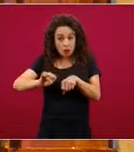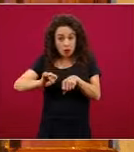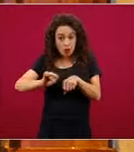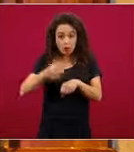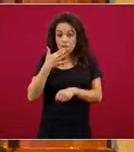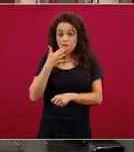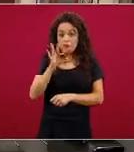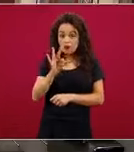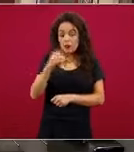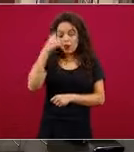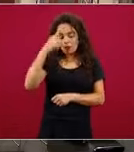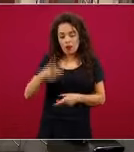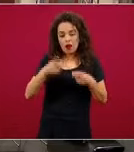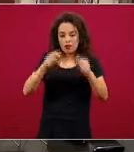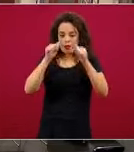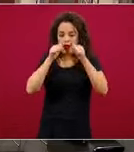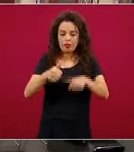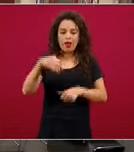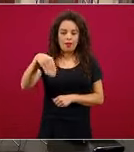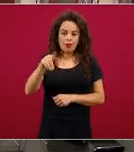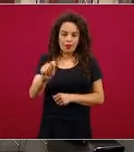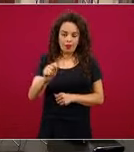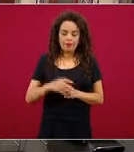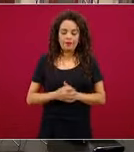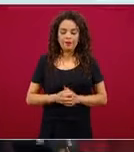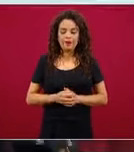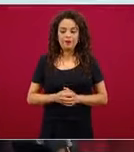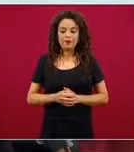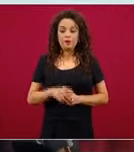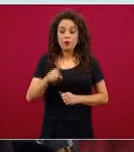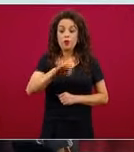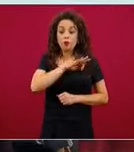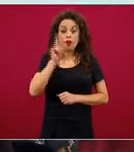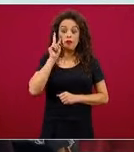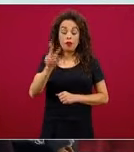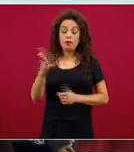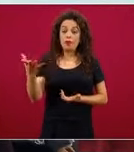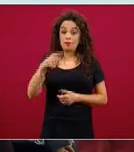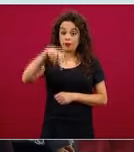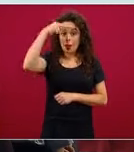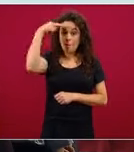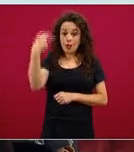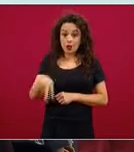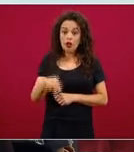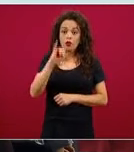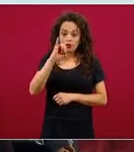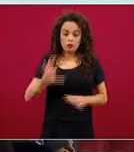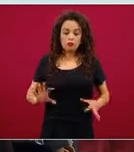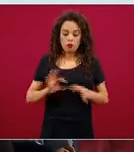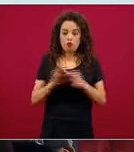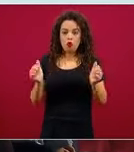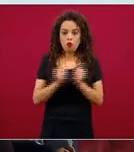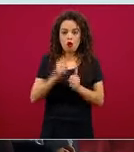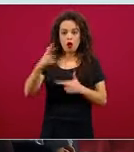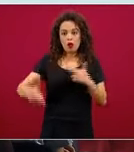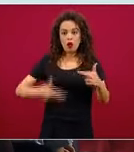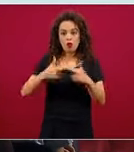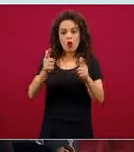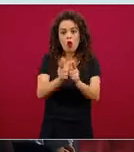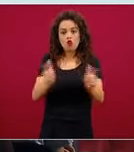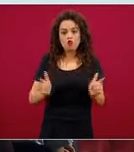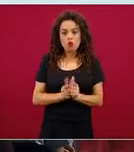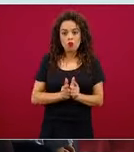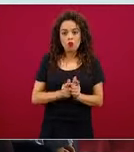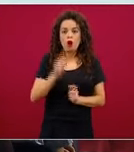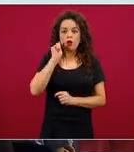la atención de los CMT. Entonces, como ustedes pueden ver, México forma parte del grupo regional de las Américas